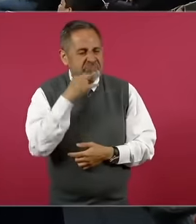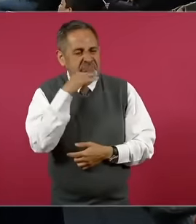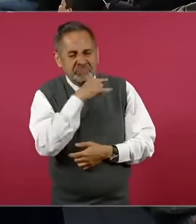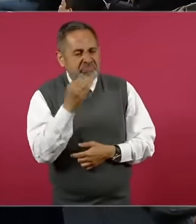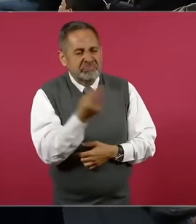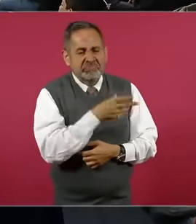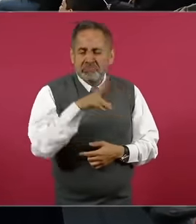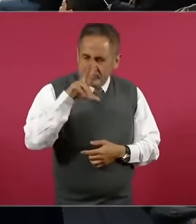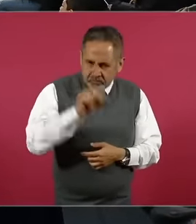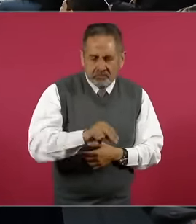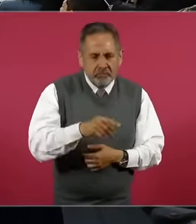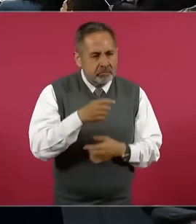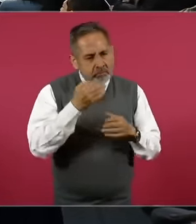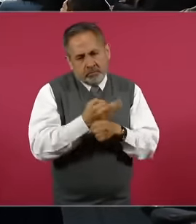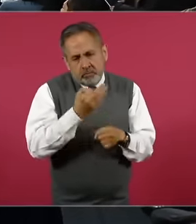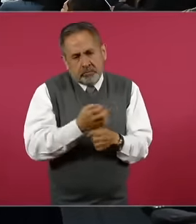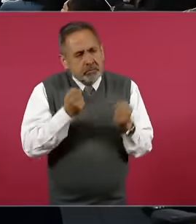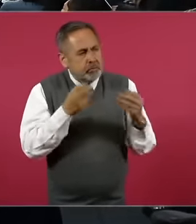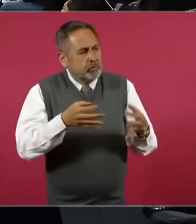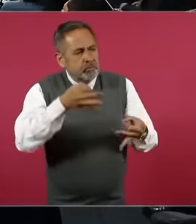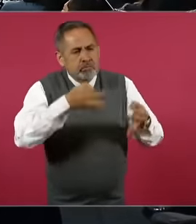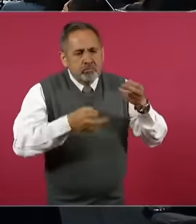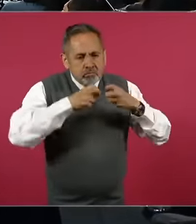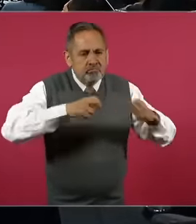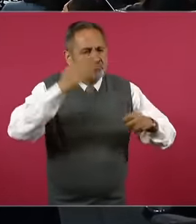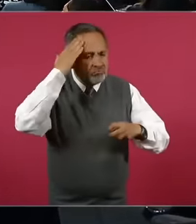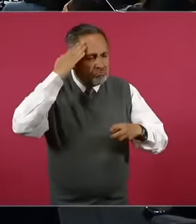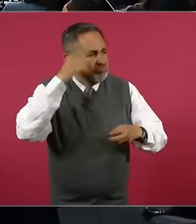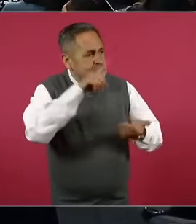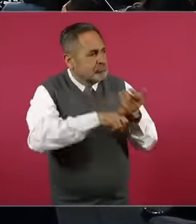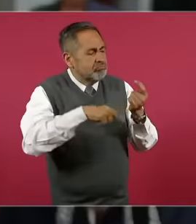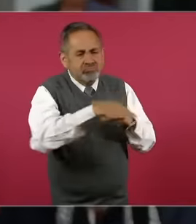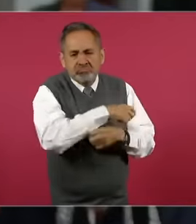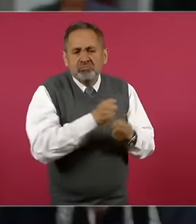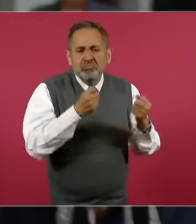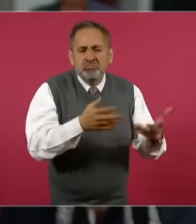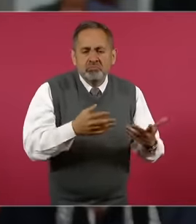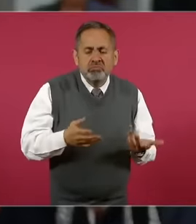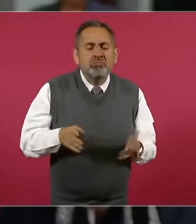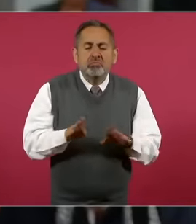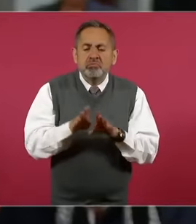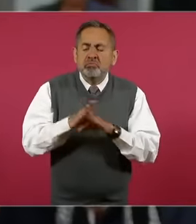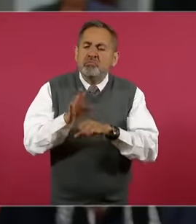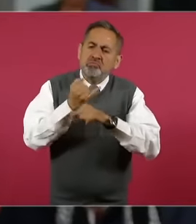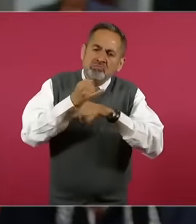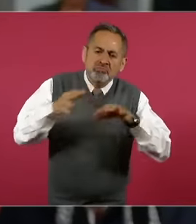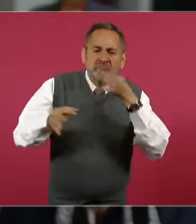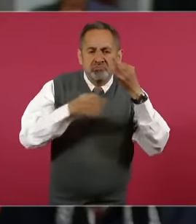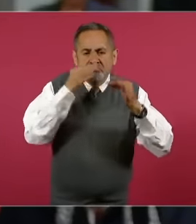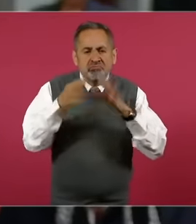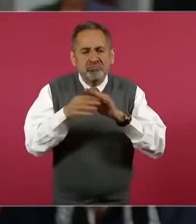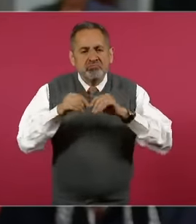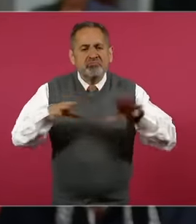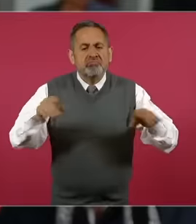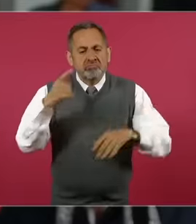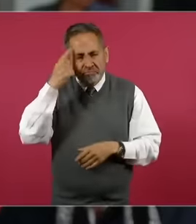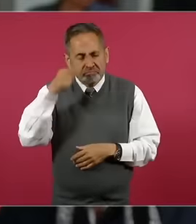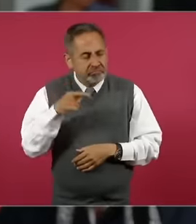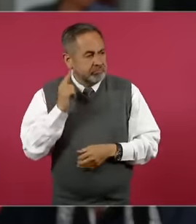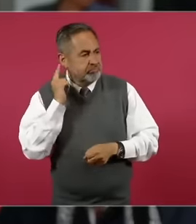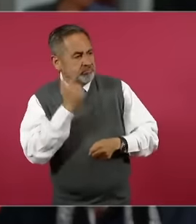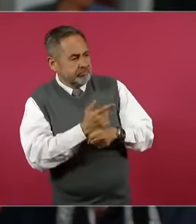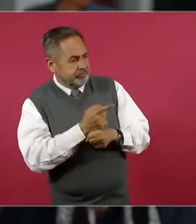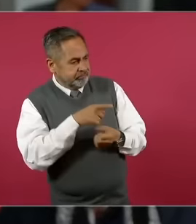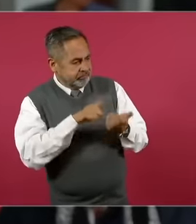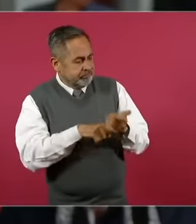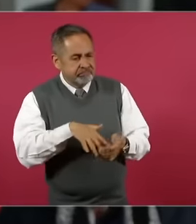como muchos jueces, magistrados y ministros hoy lo son. ¿Cómo se podrá también informar a la gente para detectar a los